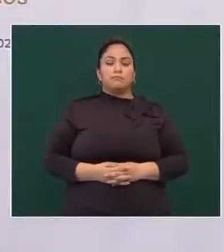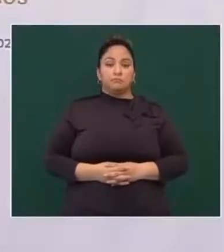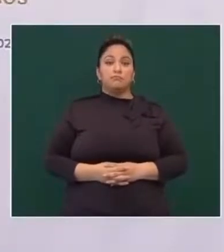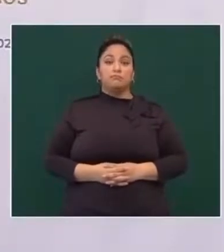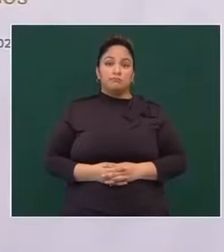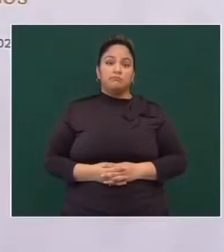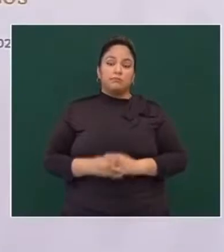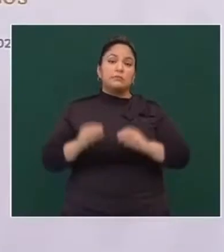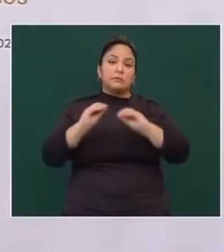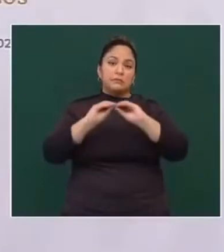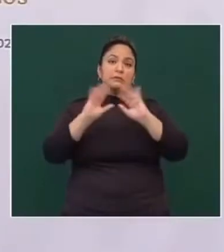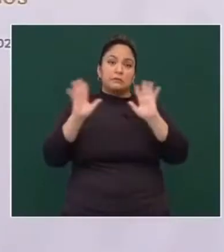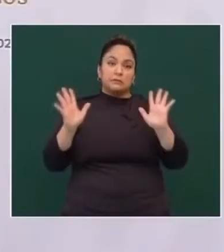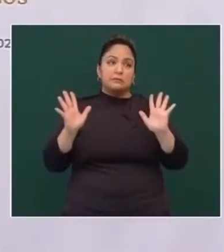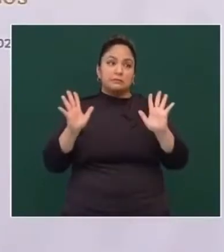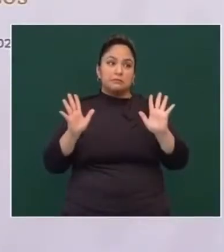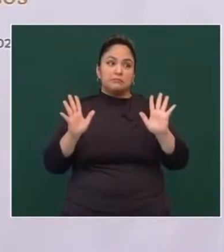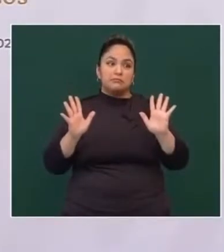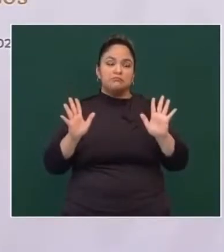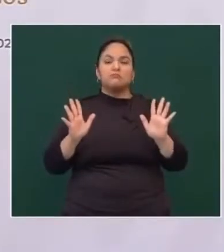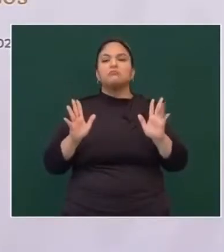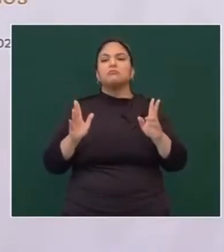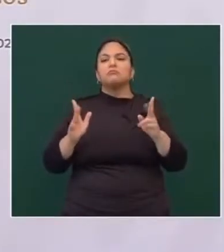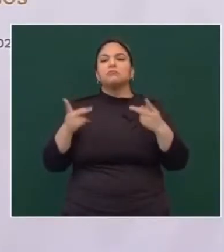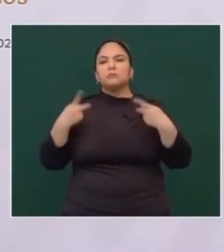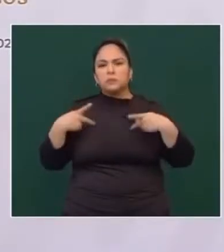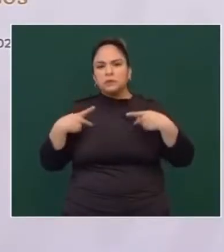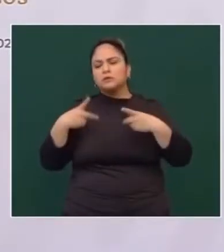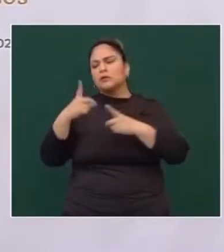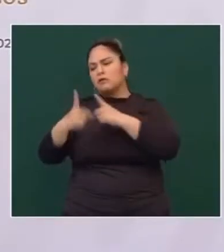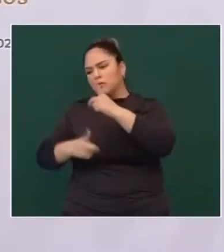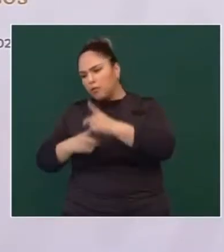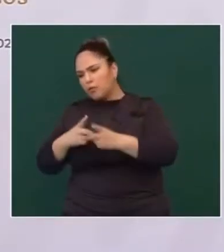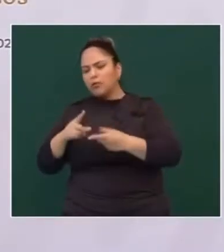incluidos desde luego los entrenadores, los médicos,